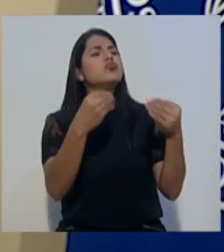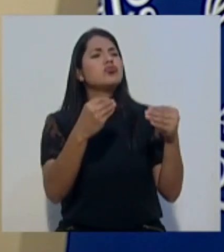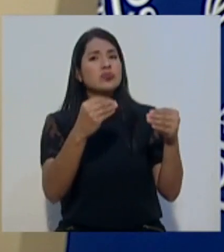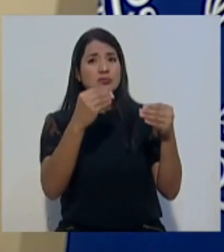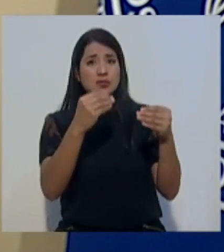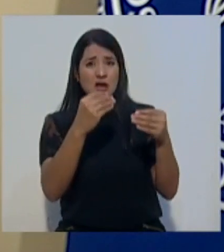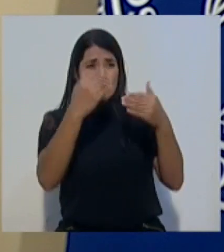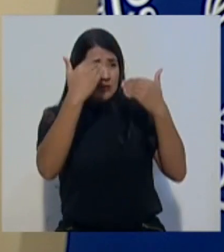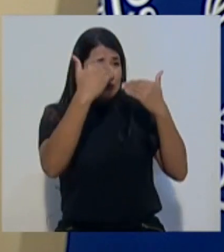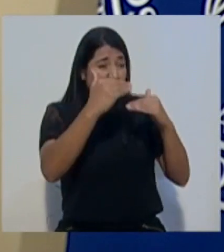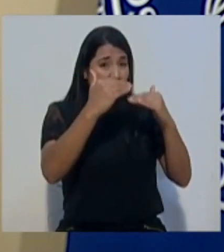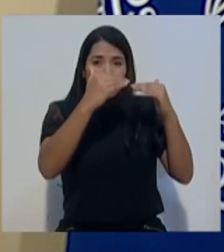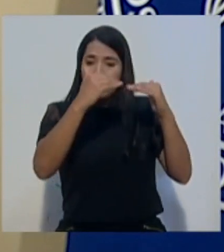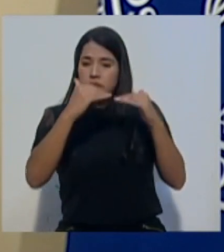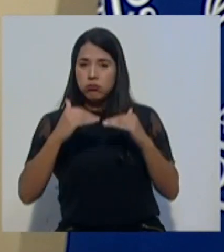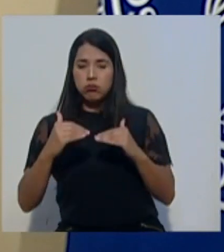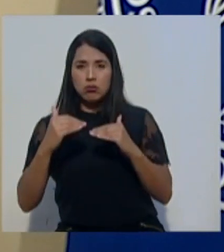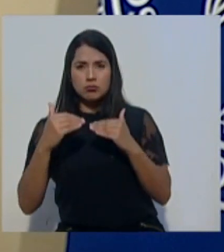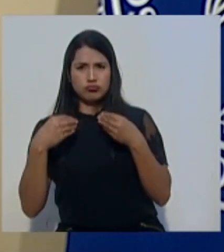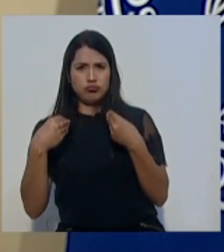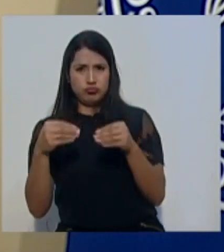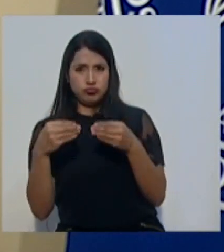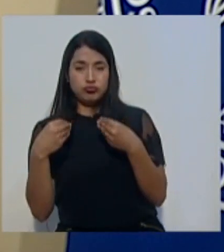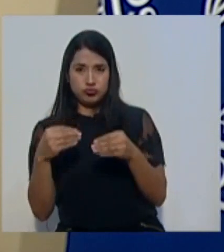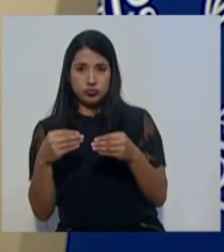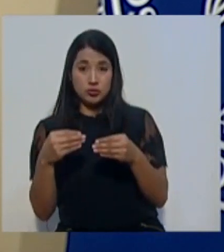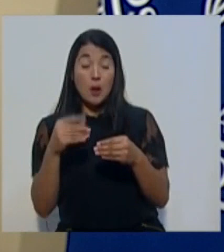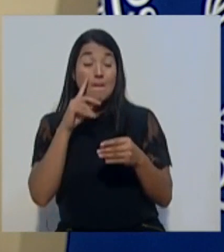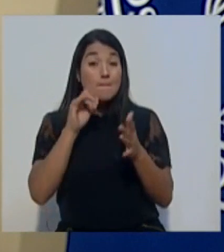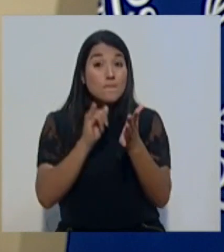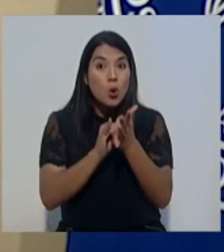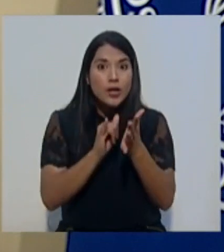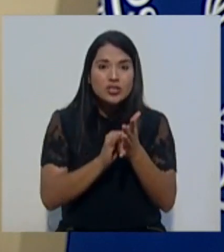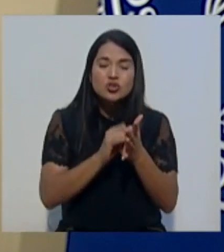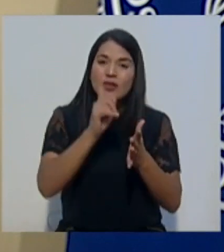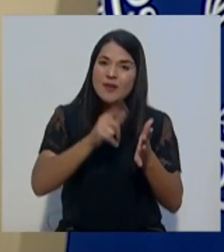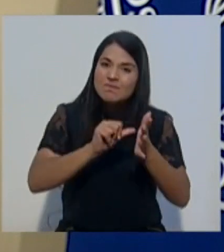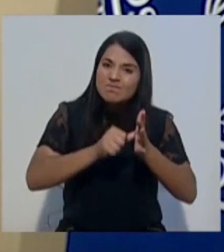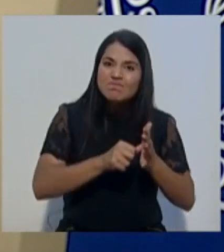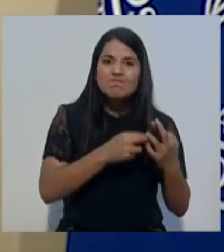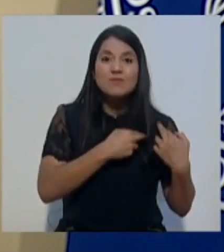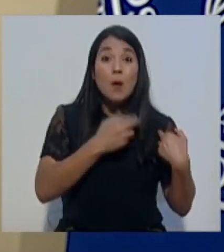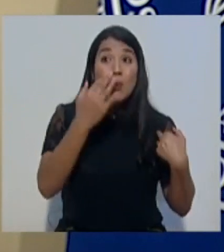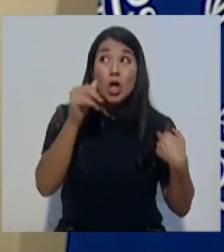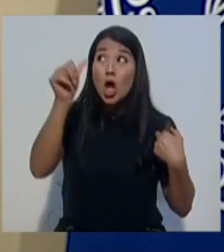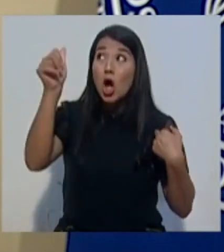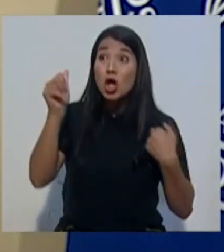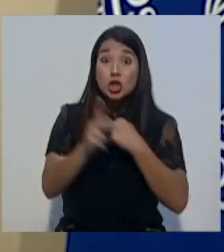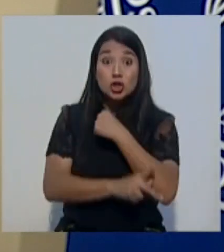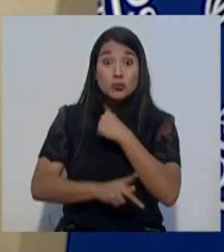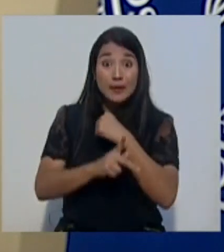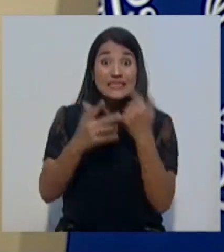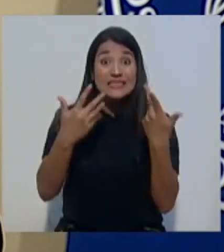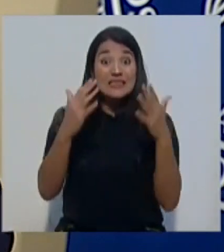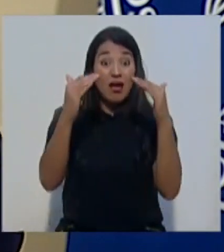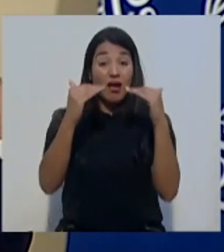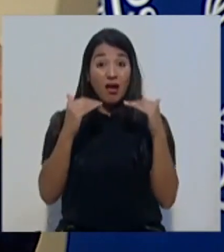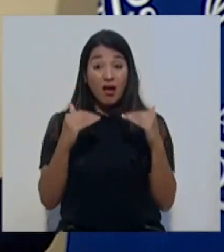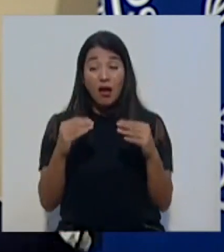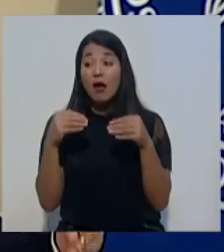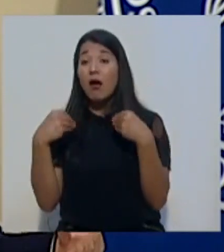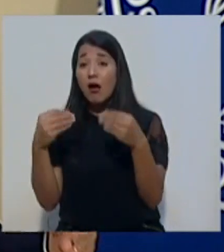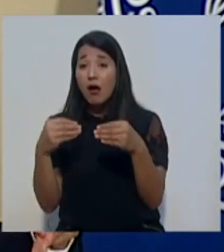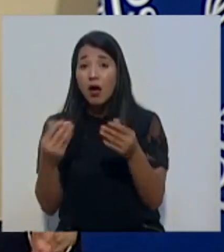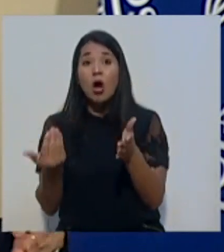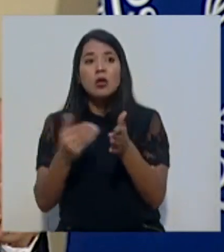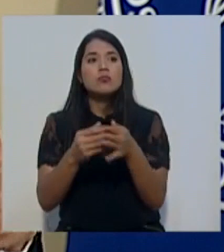Por eso hay que subrayar tanto el tema de la responsabilidad, porque una vez que se relajaron las medidas, pues otra vez empezó a crecer los casos y se